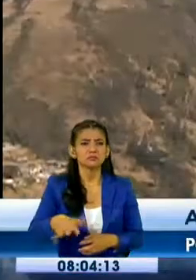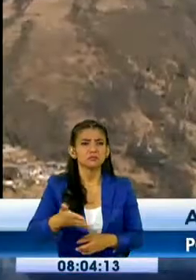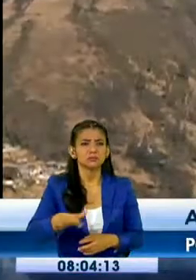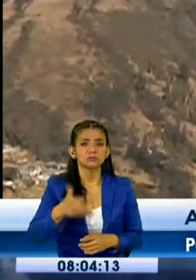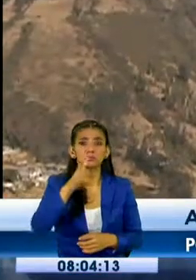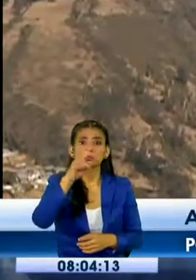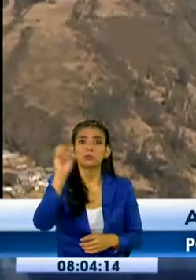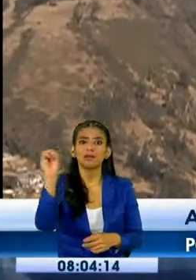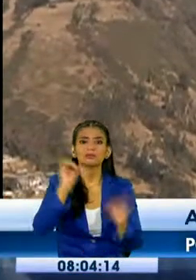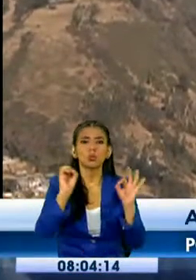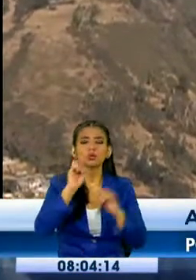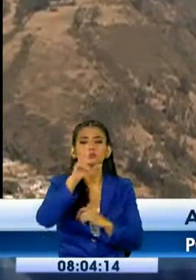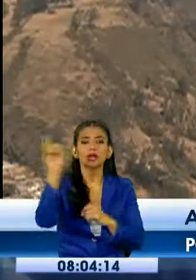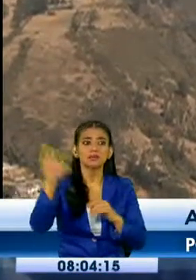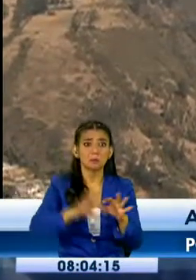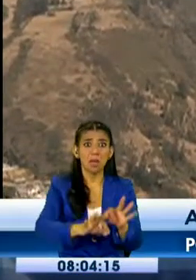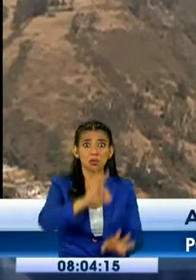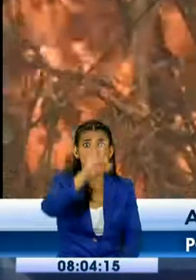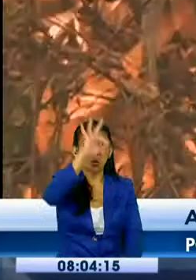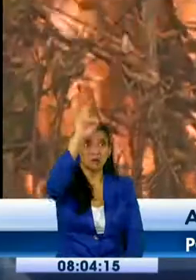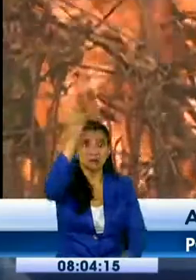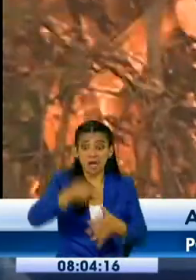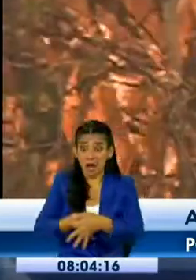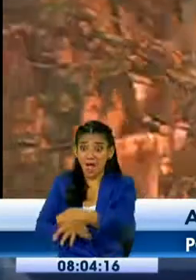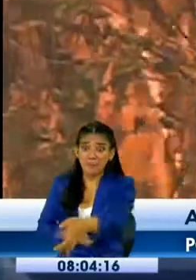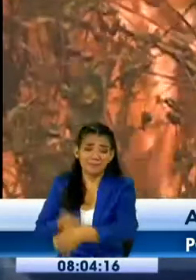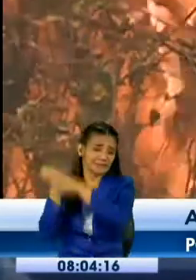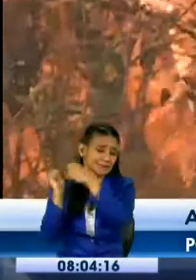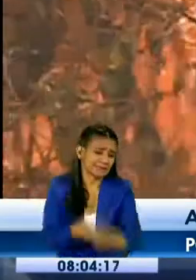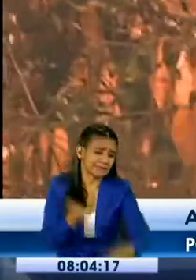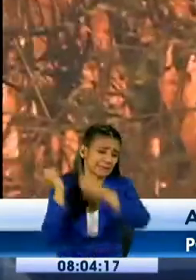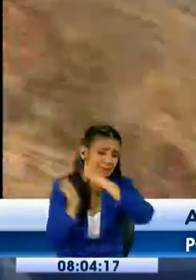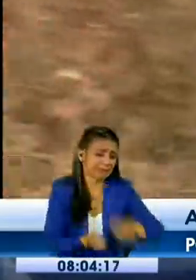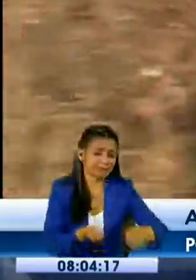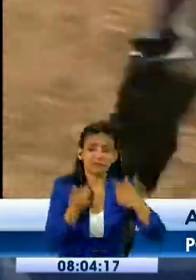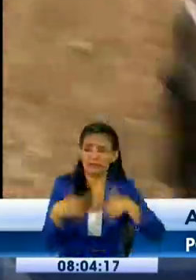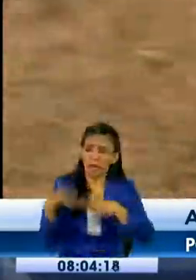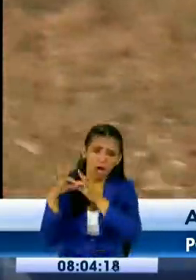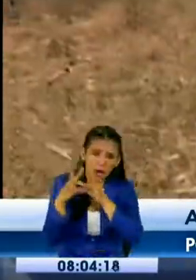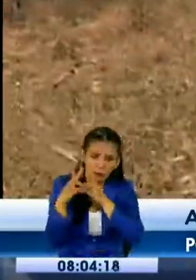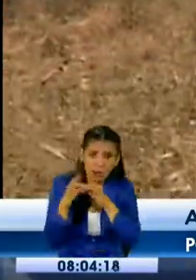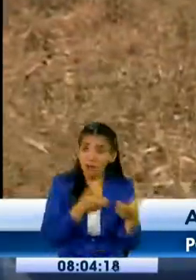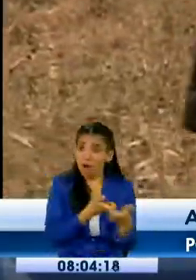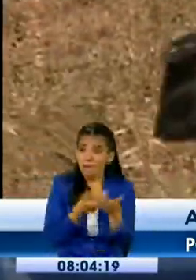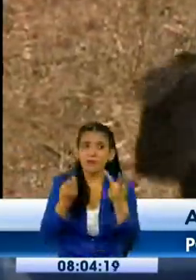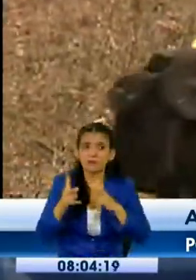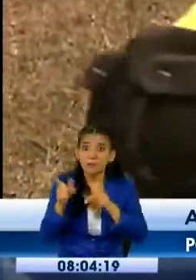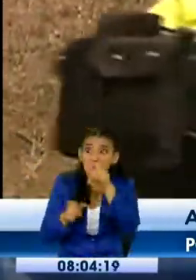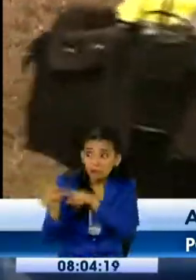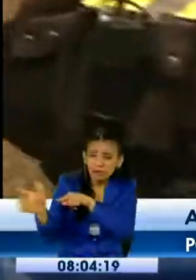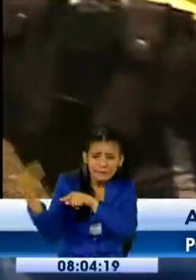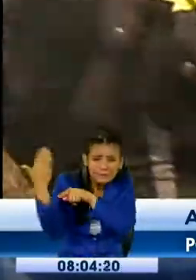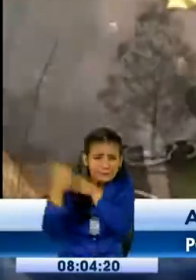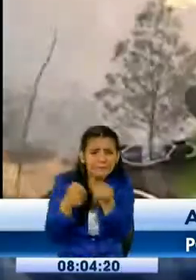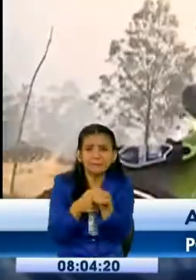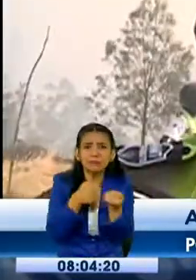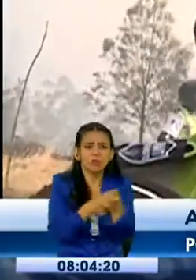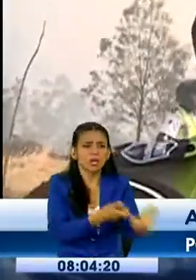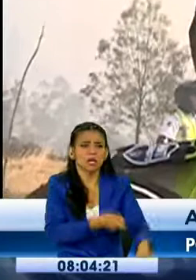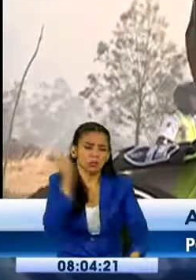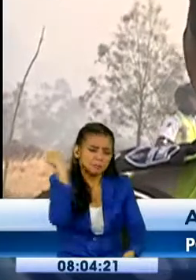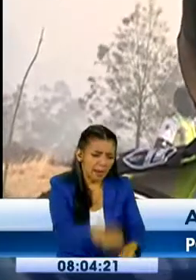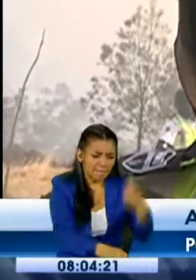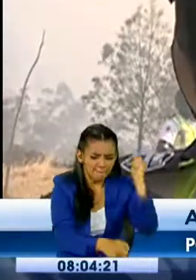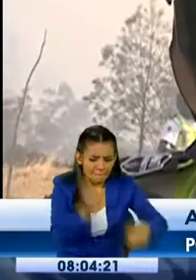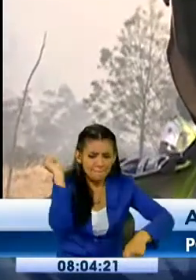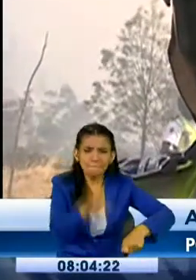20, 30 metros, solo con ramas, colaboración de compañeros de mi institución, moradores del sector, se logró apagar un gran